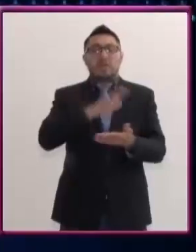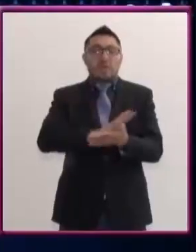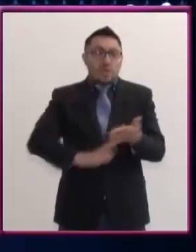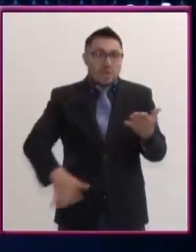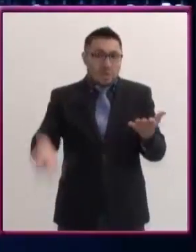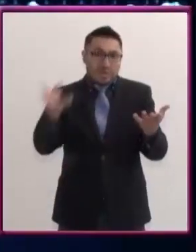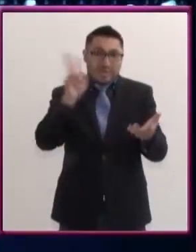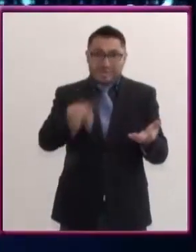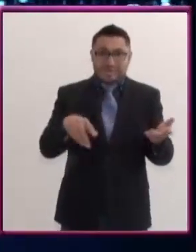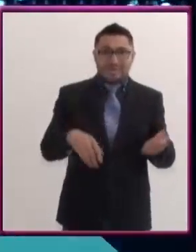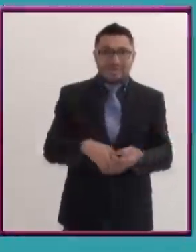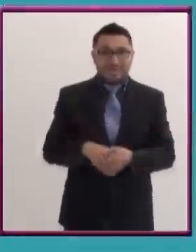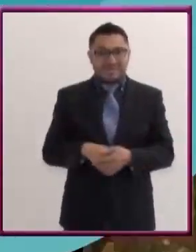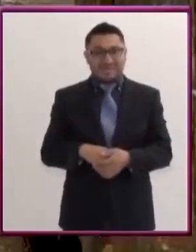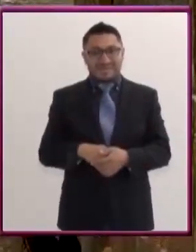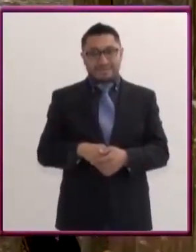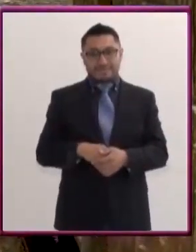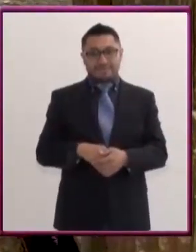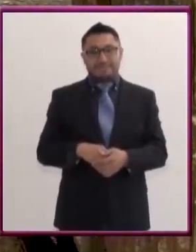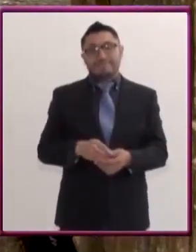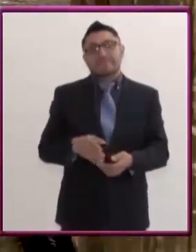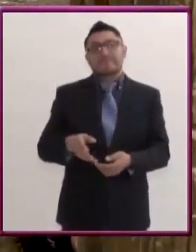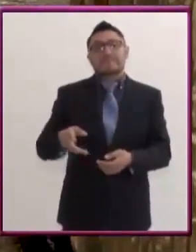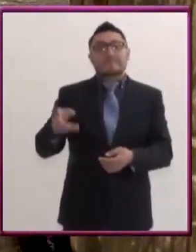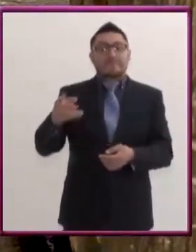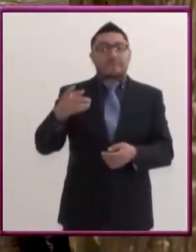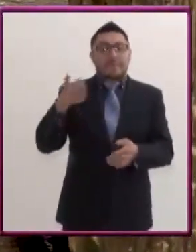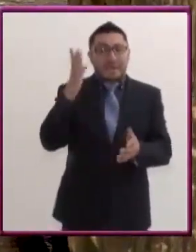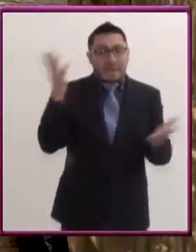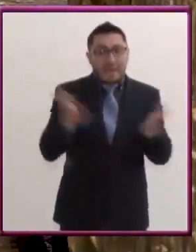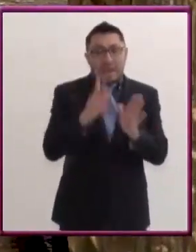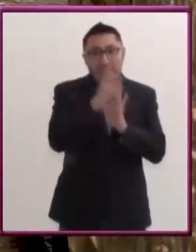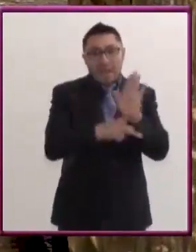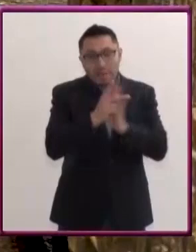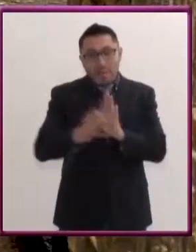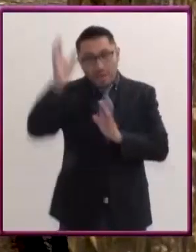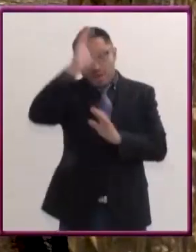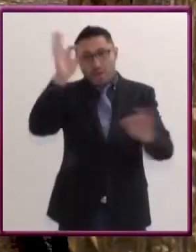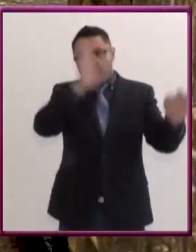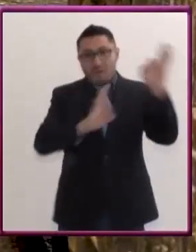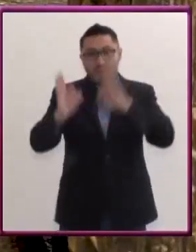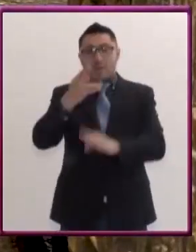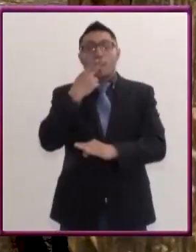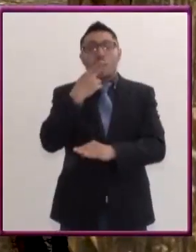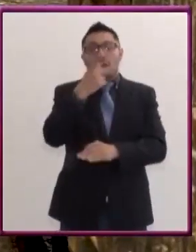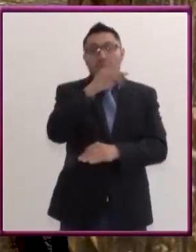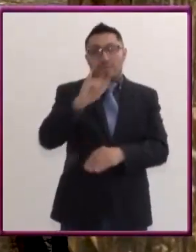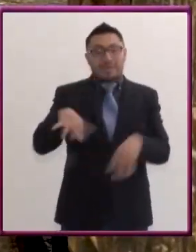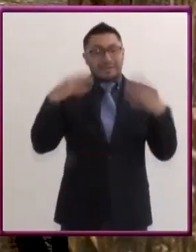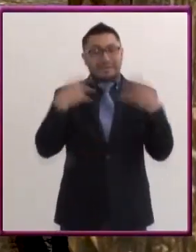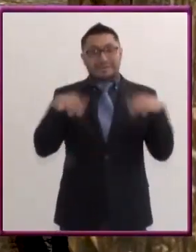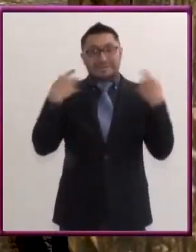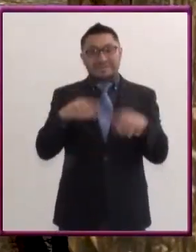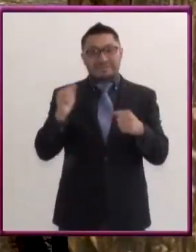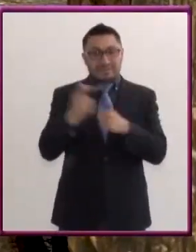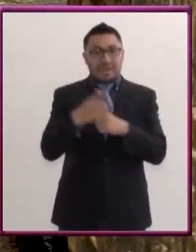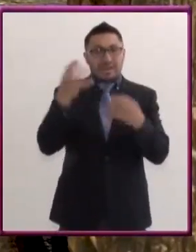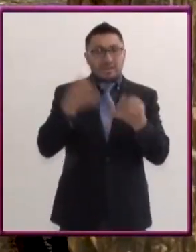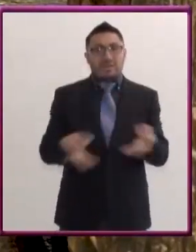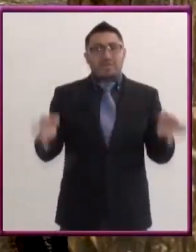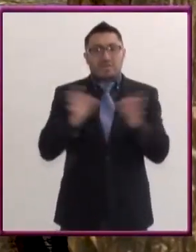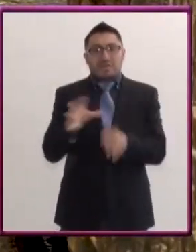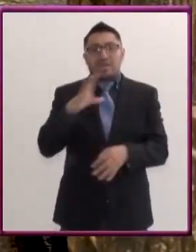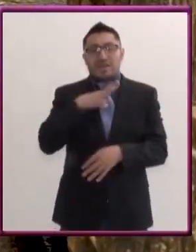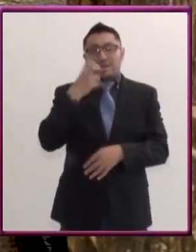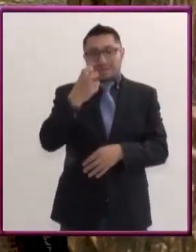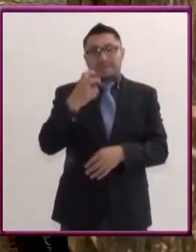tan inofensivo que se veía. Pues ni tanto, ¿eh? Hacer una película de ciencia ficción basándose en él, algo nos dice de su